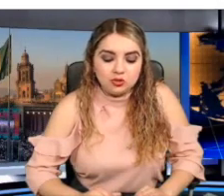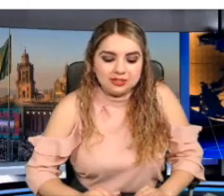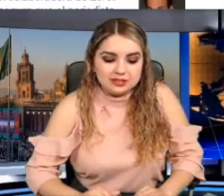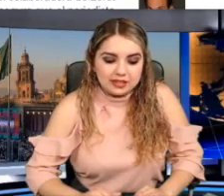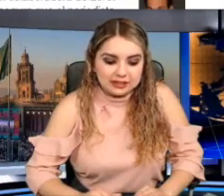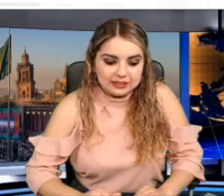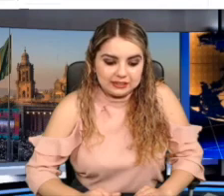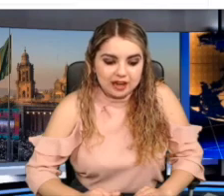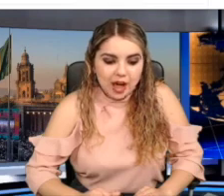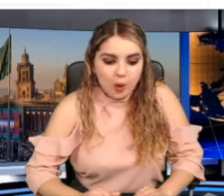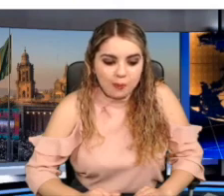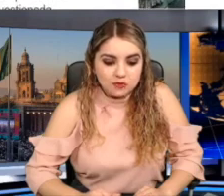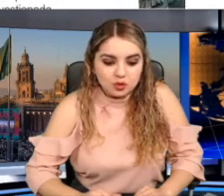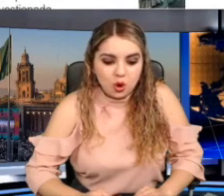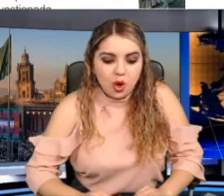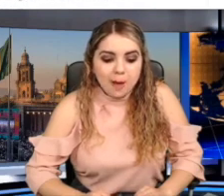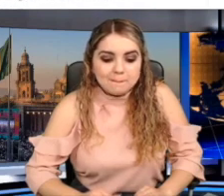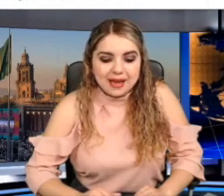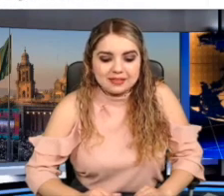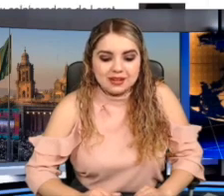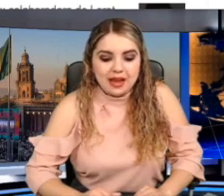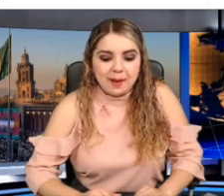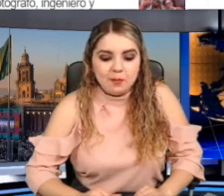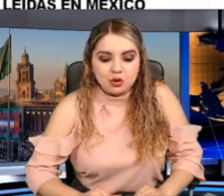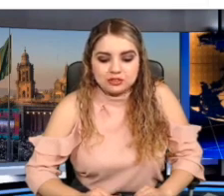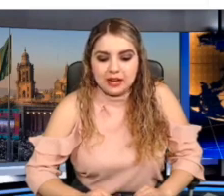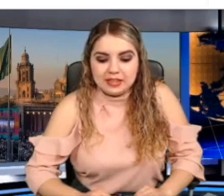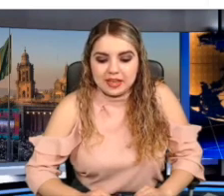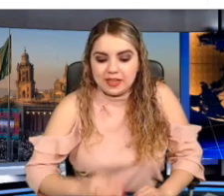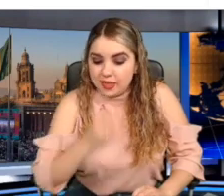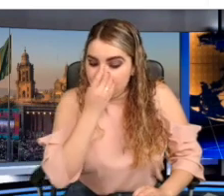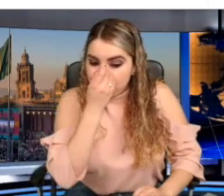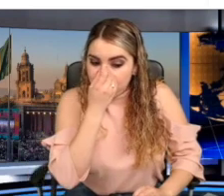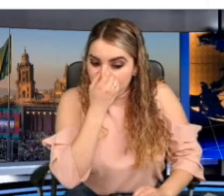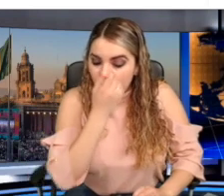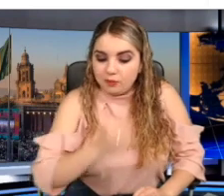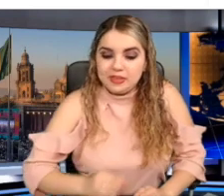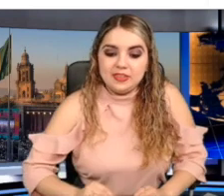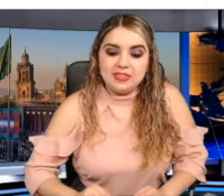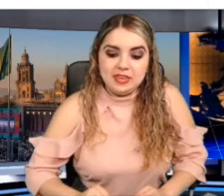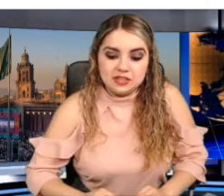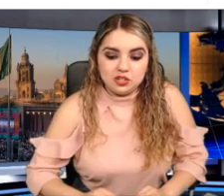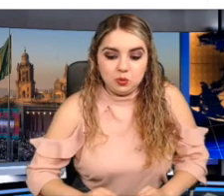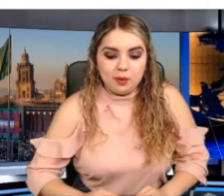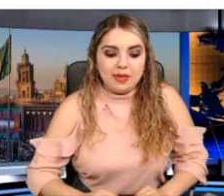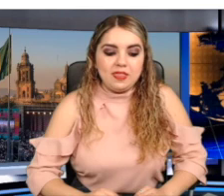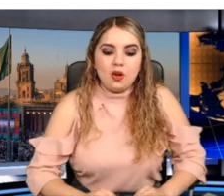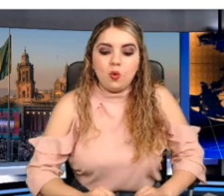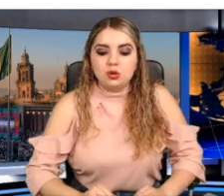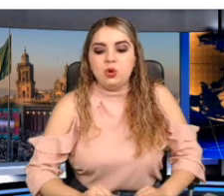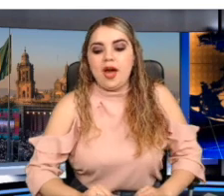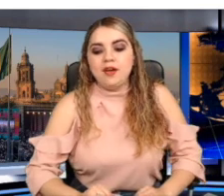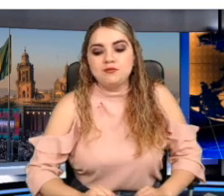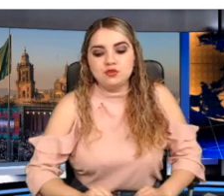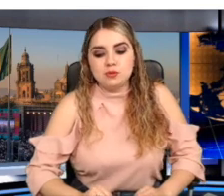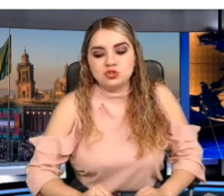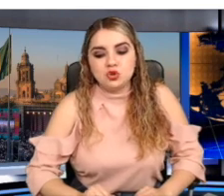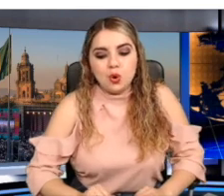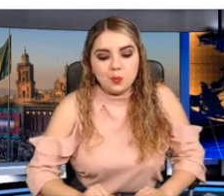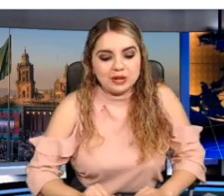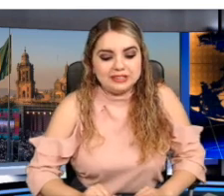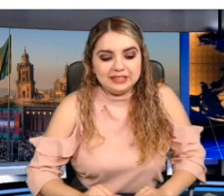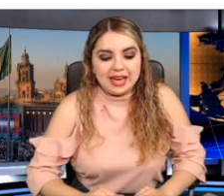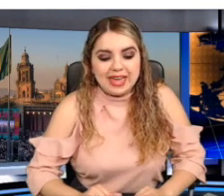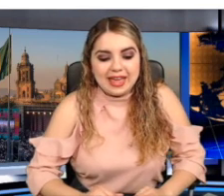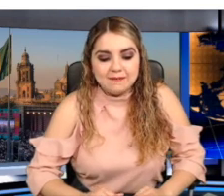aumentando, en donde se registra, aumentó más la mortalidad de COVID-19, de acuerdo a